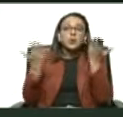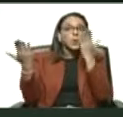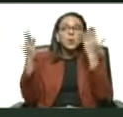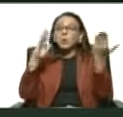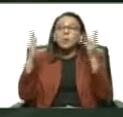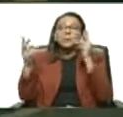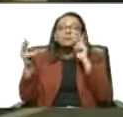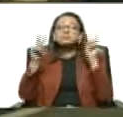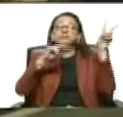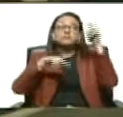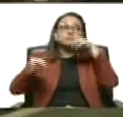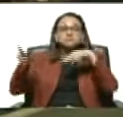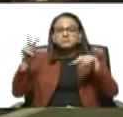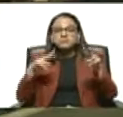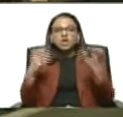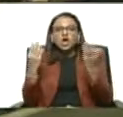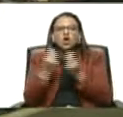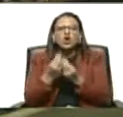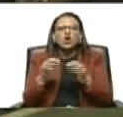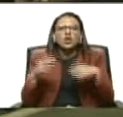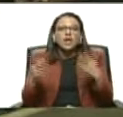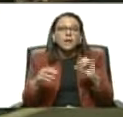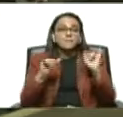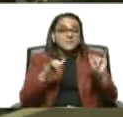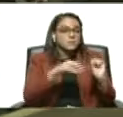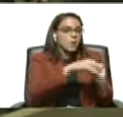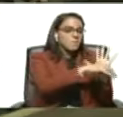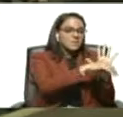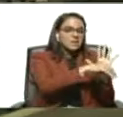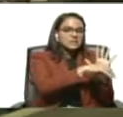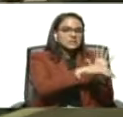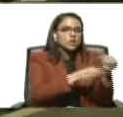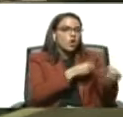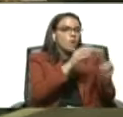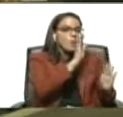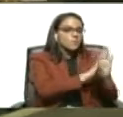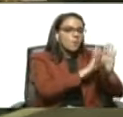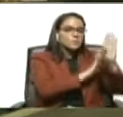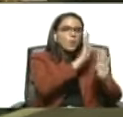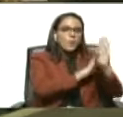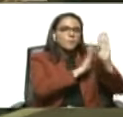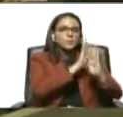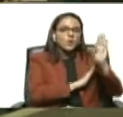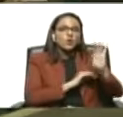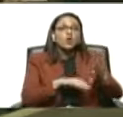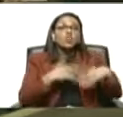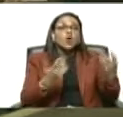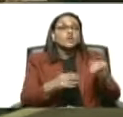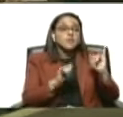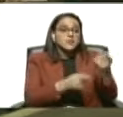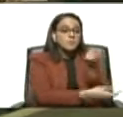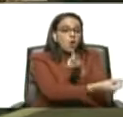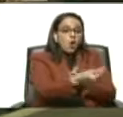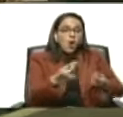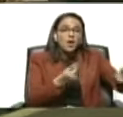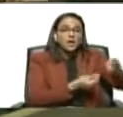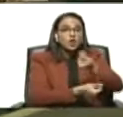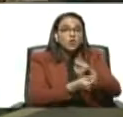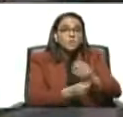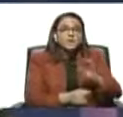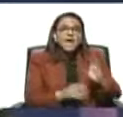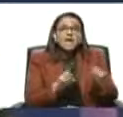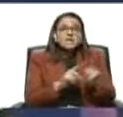G7 con la cifra de los BRICS, y donde hoy las tres principales economías del mundo, dos son de países